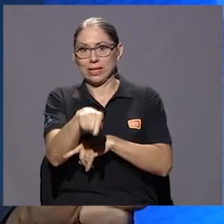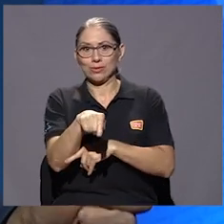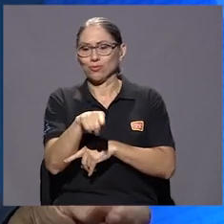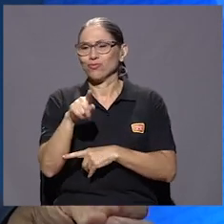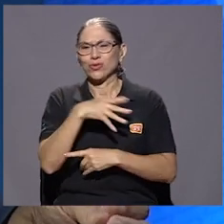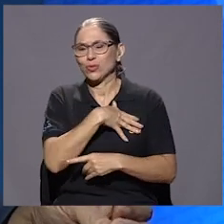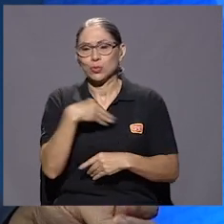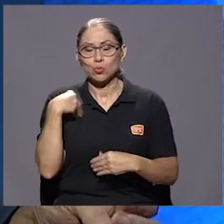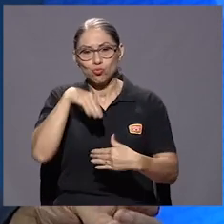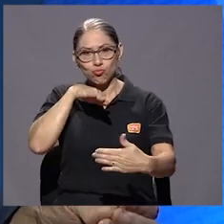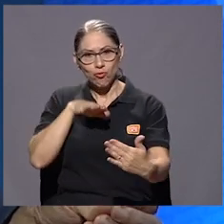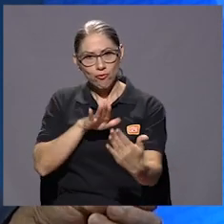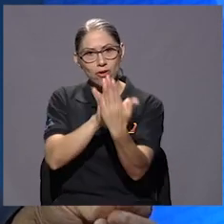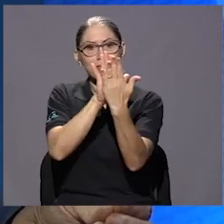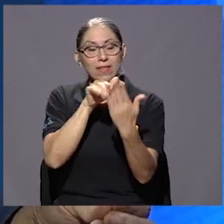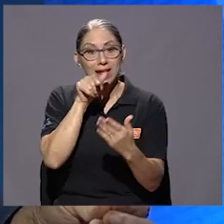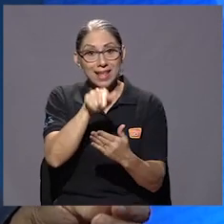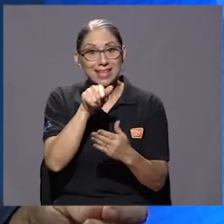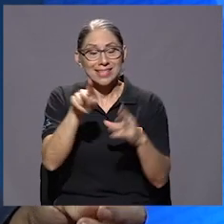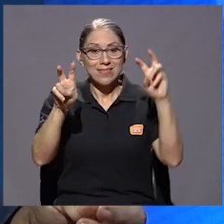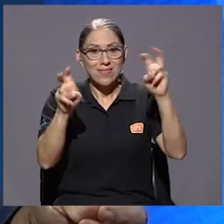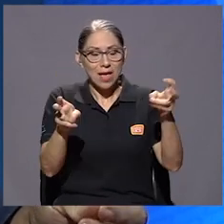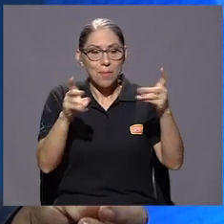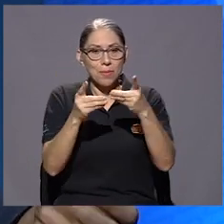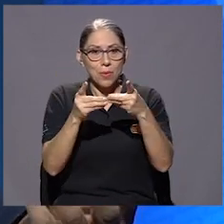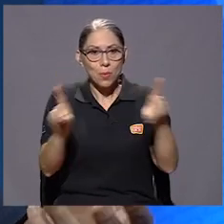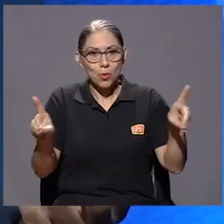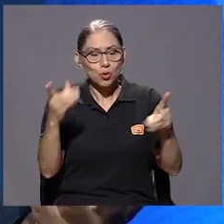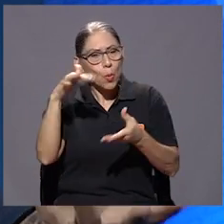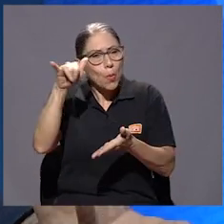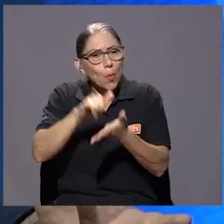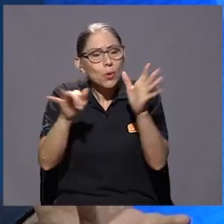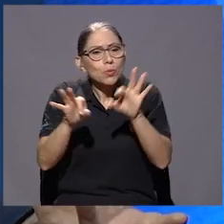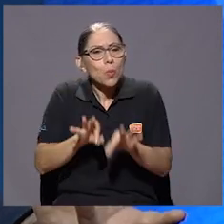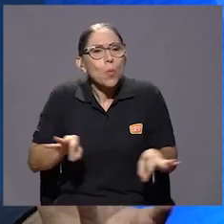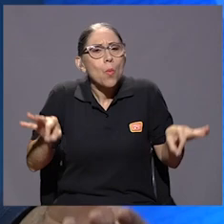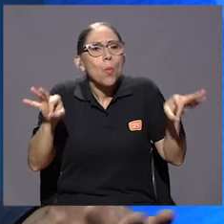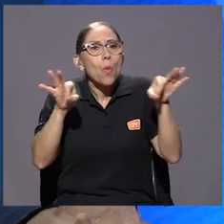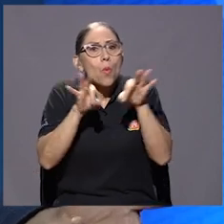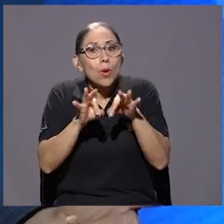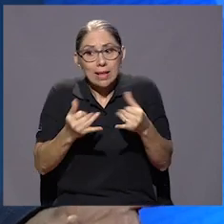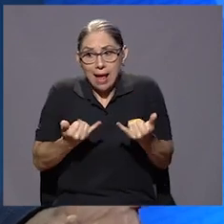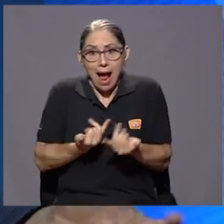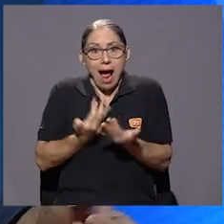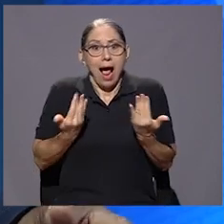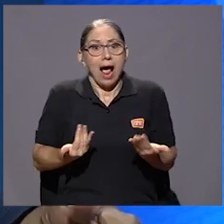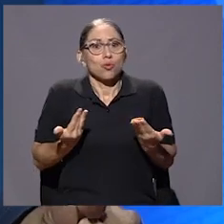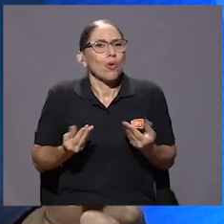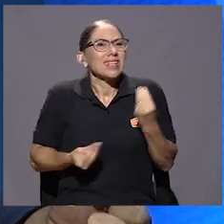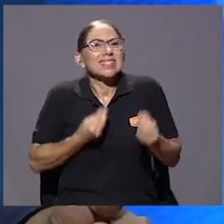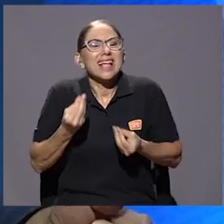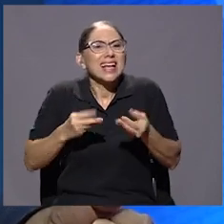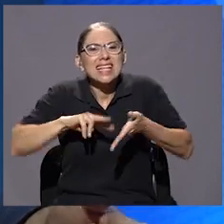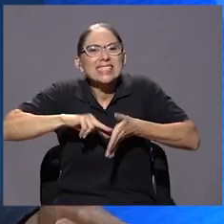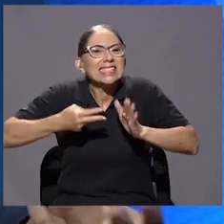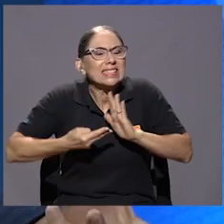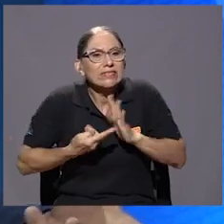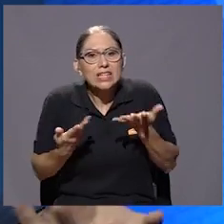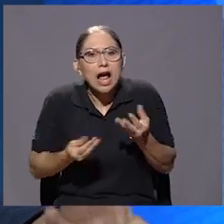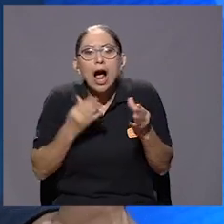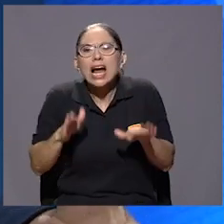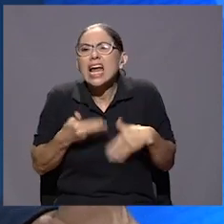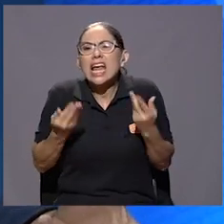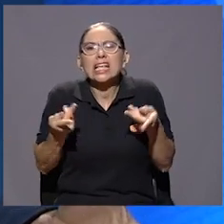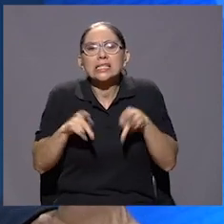por eso creemos importantísimo conocer y actualizar cómo está la figura del divorcio en Costa Rica para que la gente